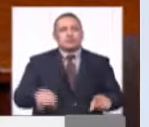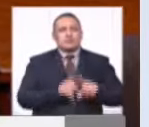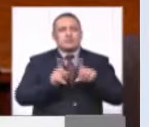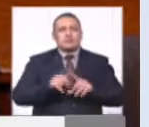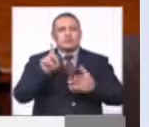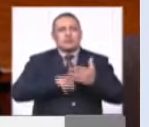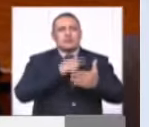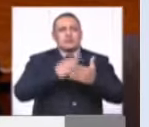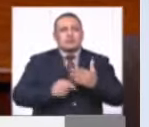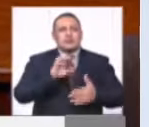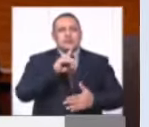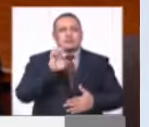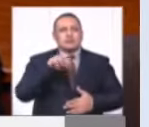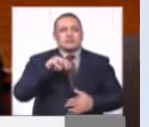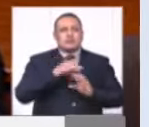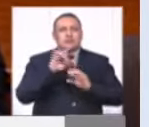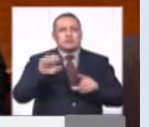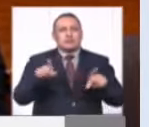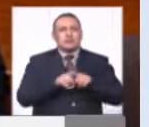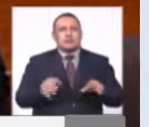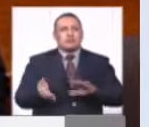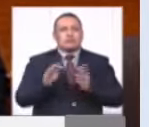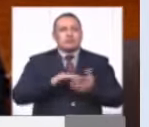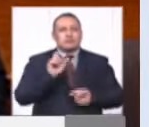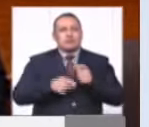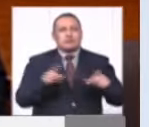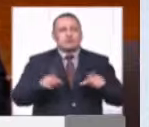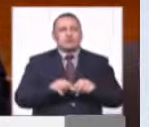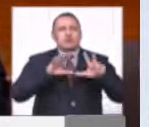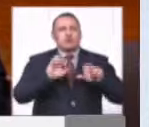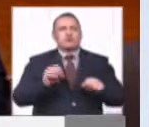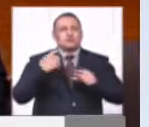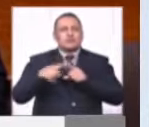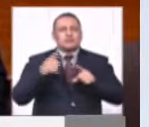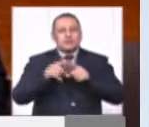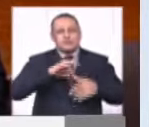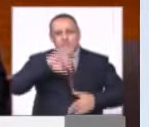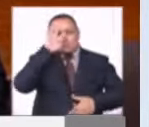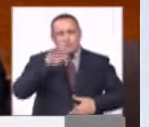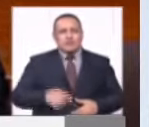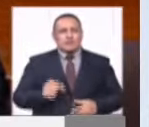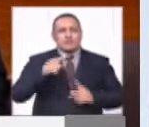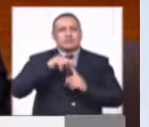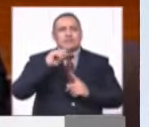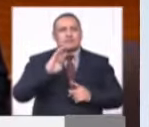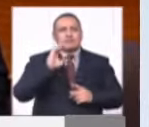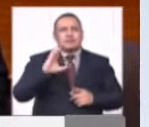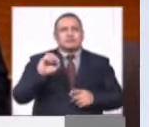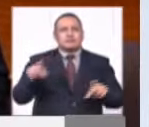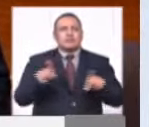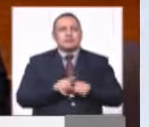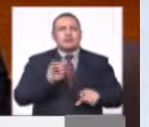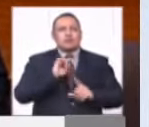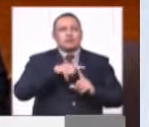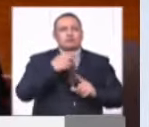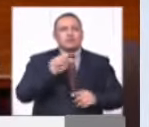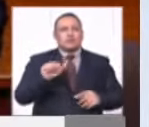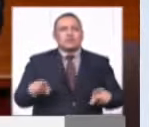eliminar el dengue y sigue muriendo la gente. 80 casos de tuberculosis en Piura. La UTA nos está